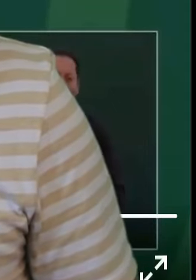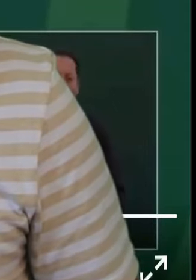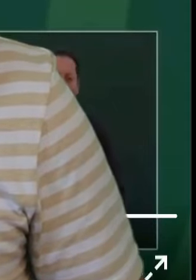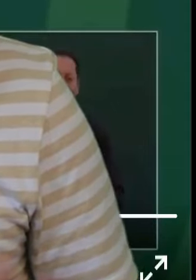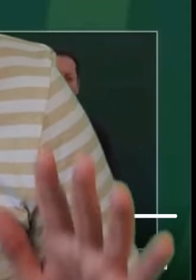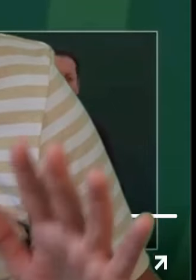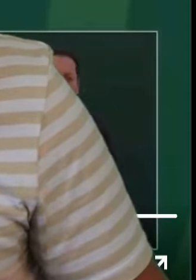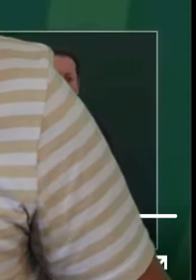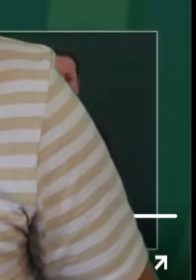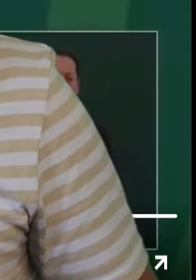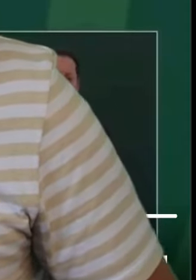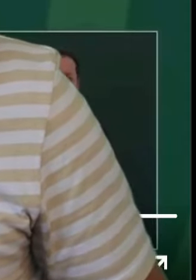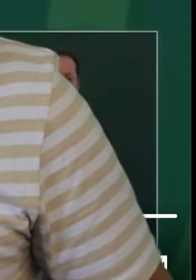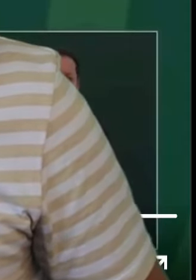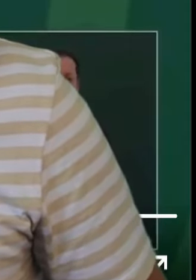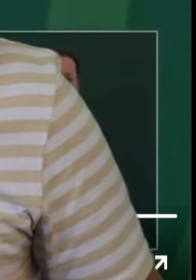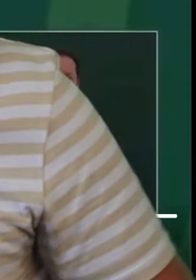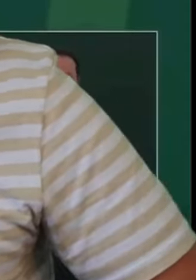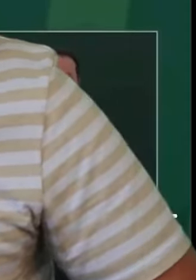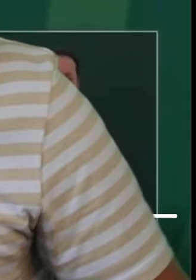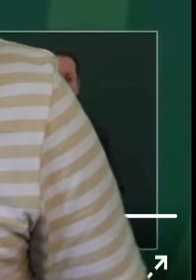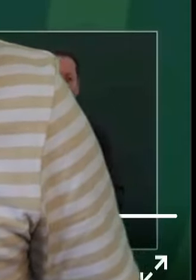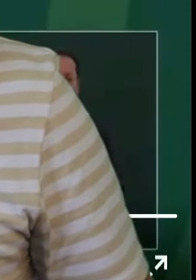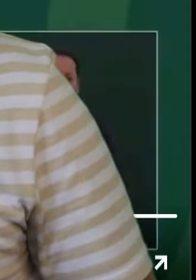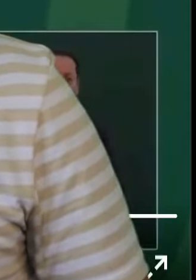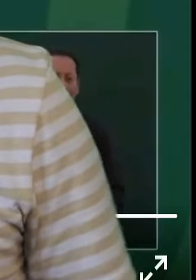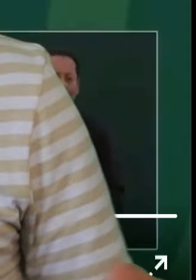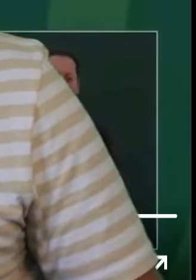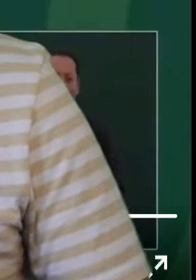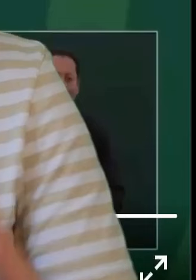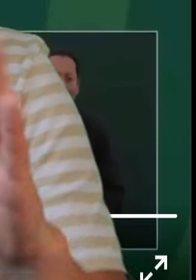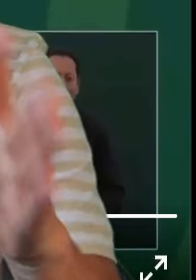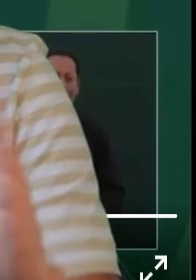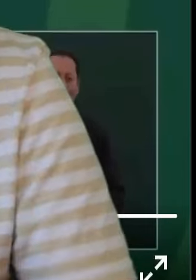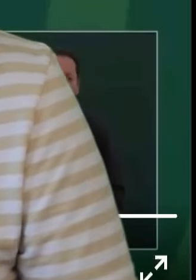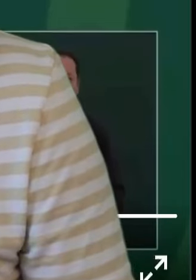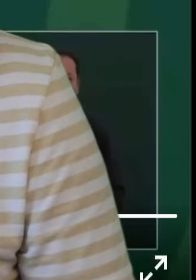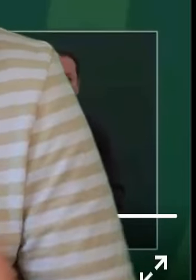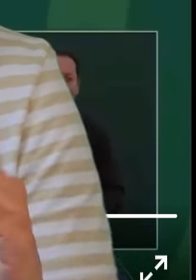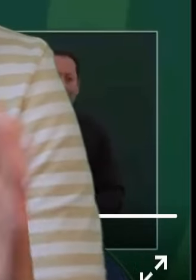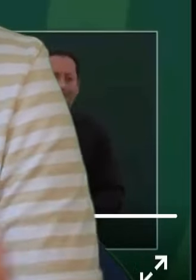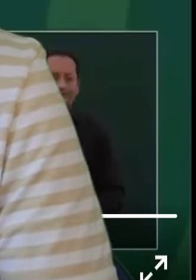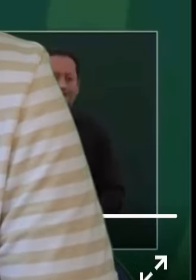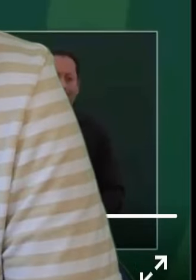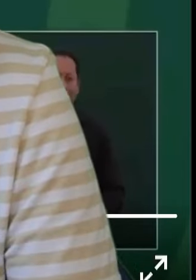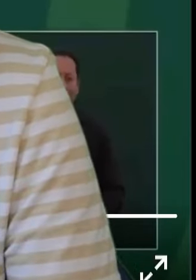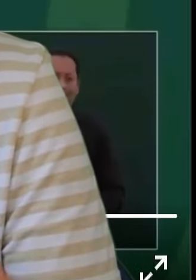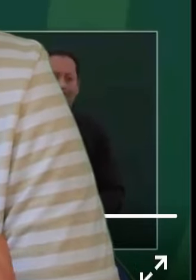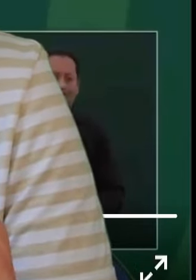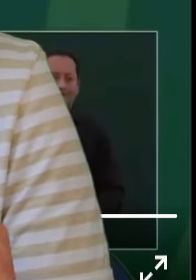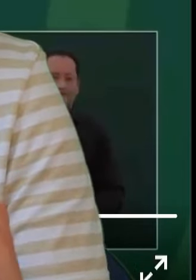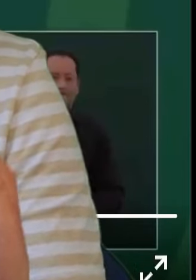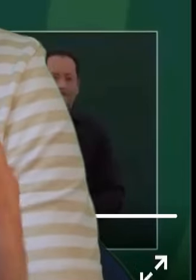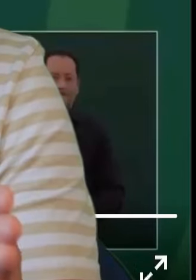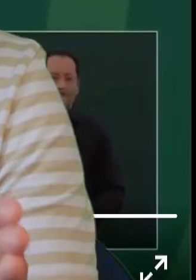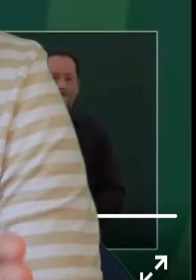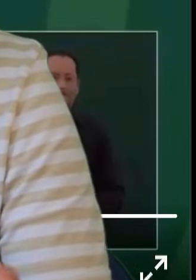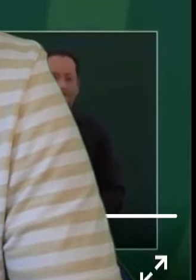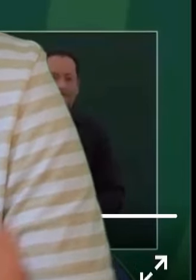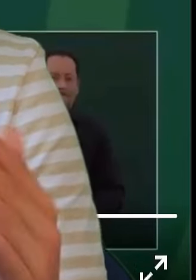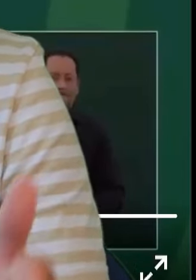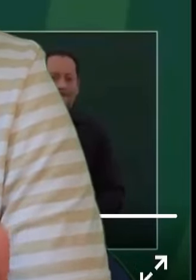propiedades y dice Esto es lo que tengo Joaquín nada más el departamento que me adjudican en Nueva York es un